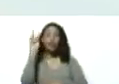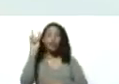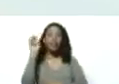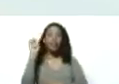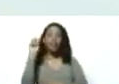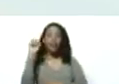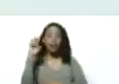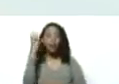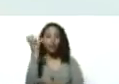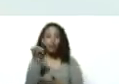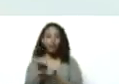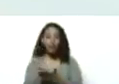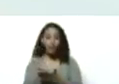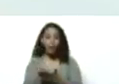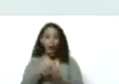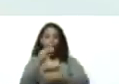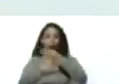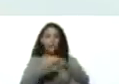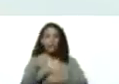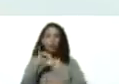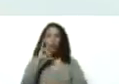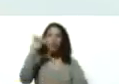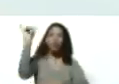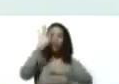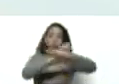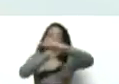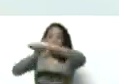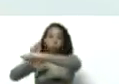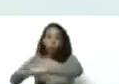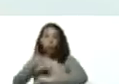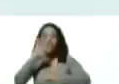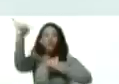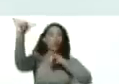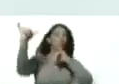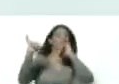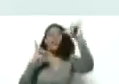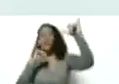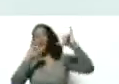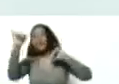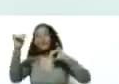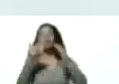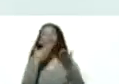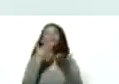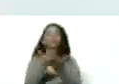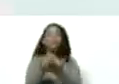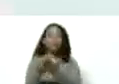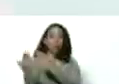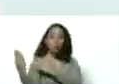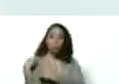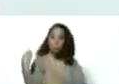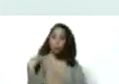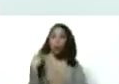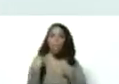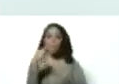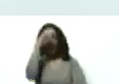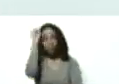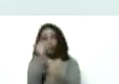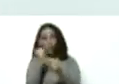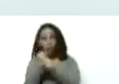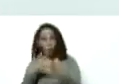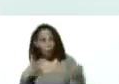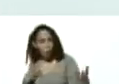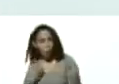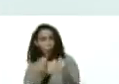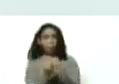-APP haciendo las alertas, las denuncias, los pronunciamientos para el trabajo conjunto.